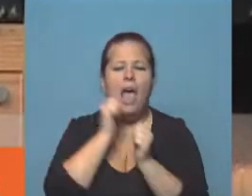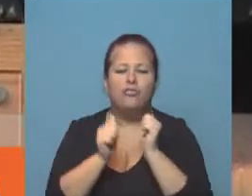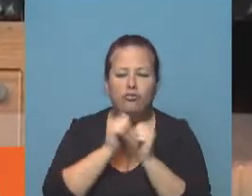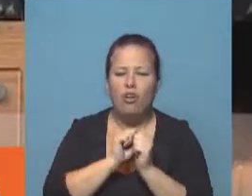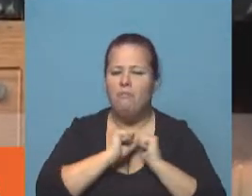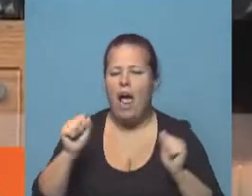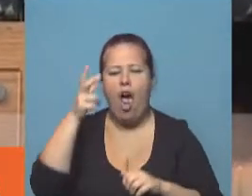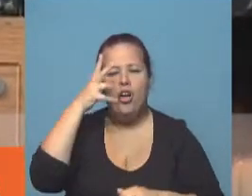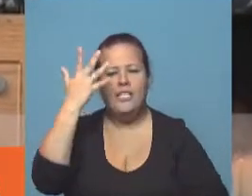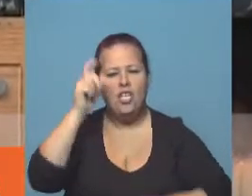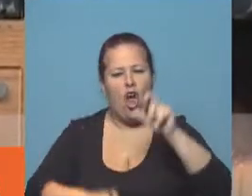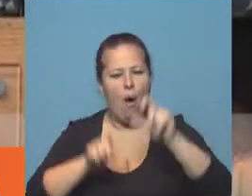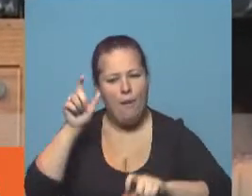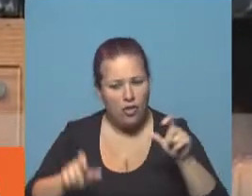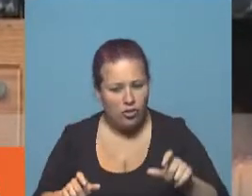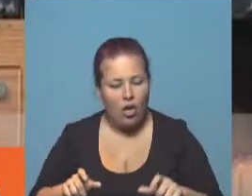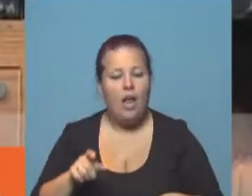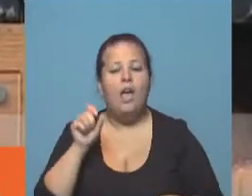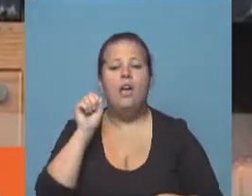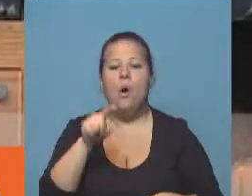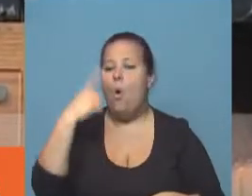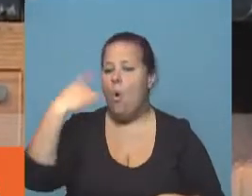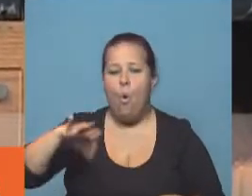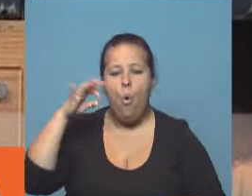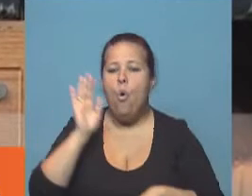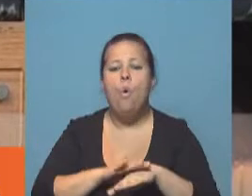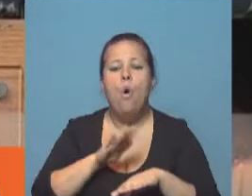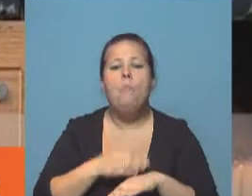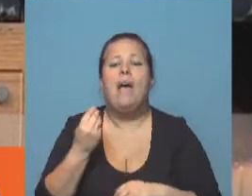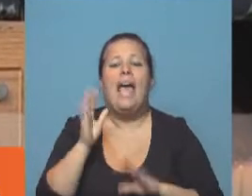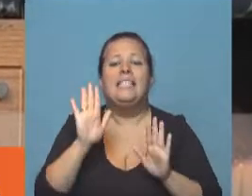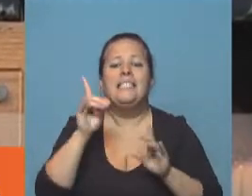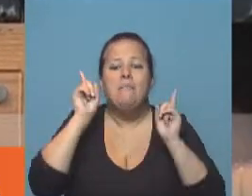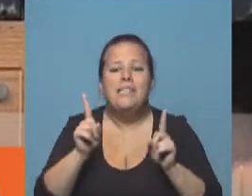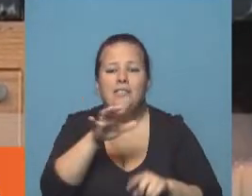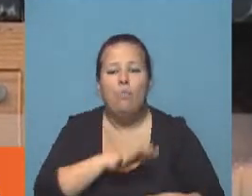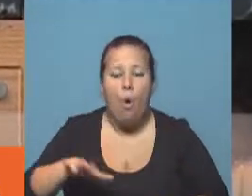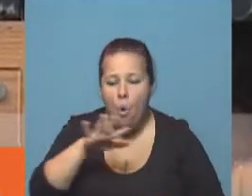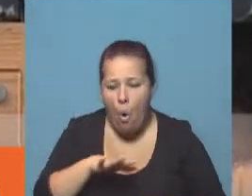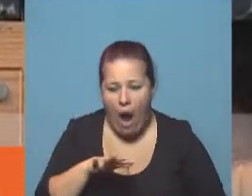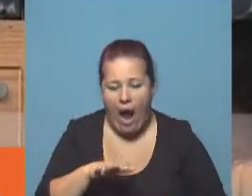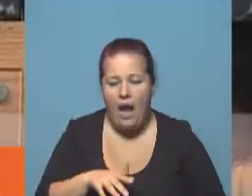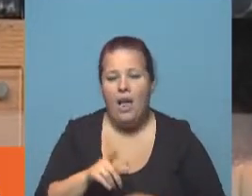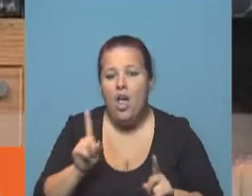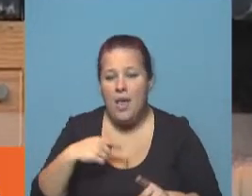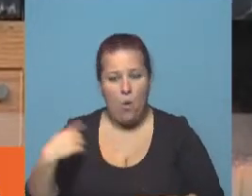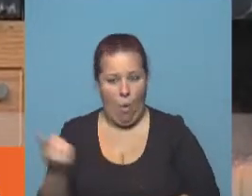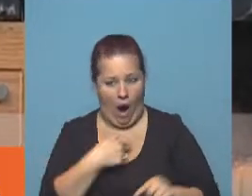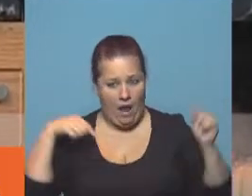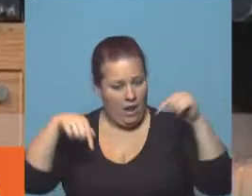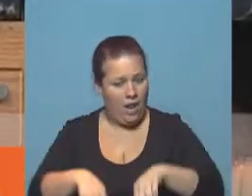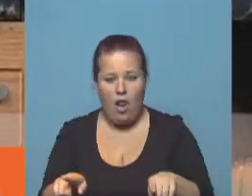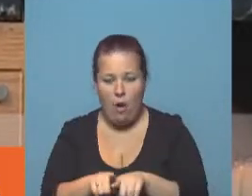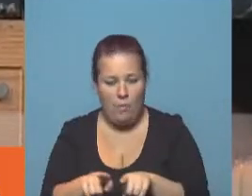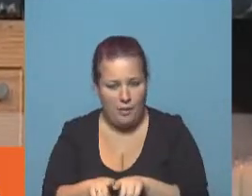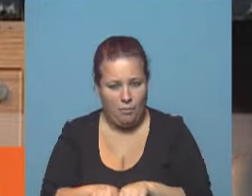de 85 personas cuya única culpa fue estar en este lugar como estamos todos nosotros